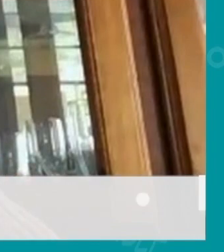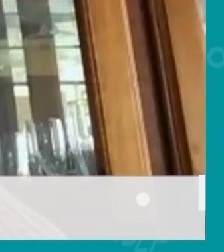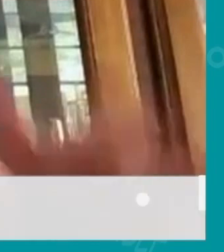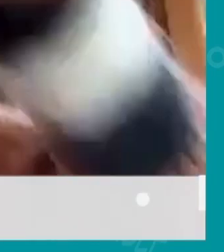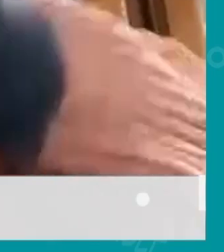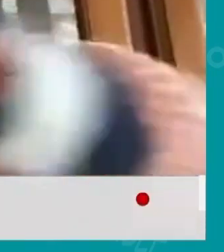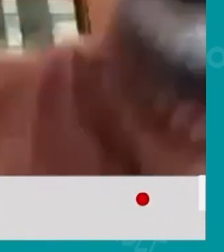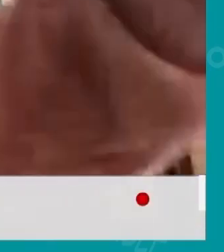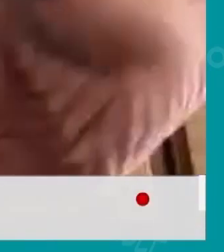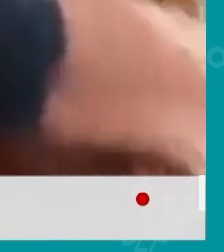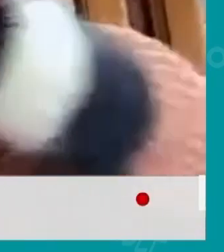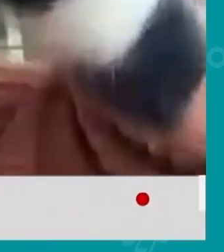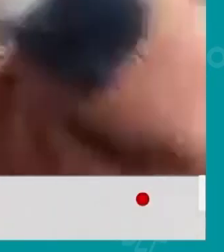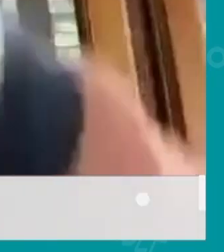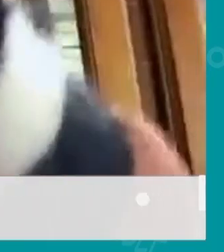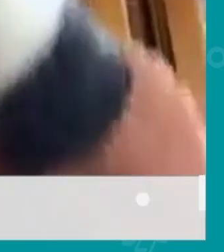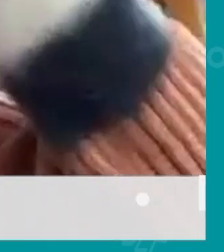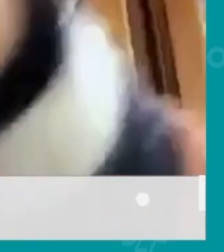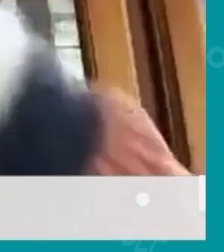Yo tengo familia.